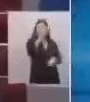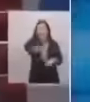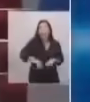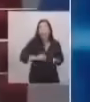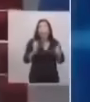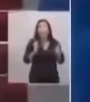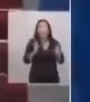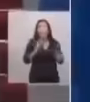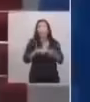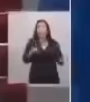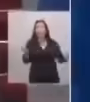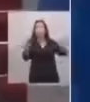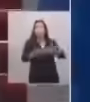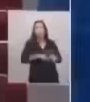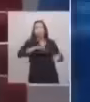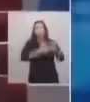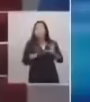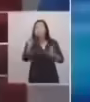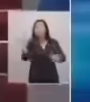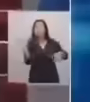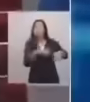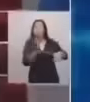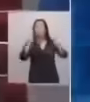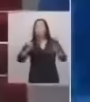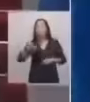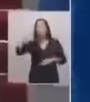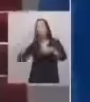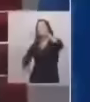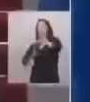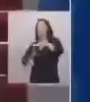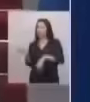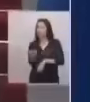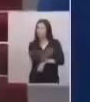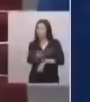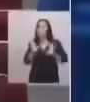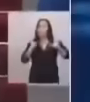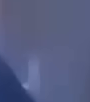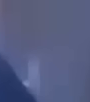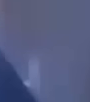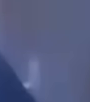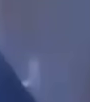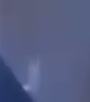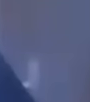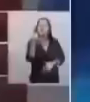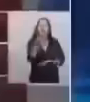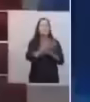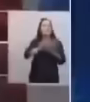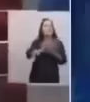yo dice dice no teol la chelva la línea está 1800 Cómo 1800